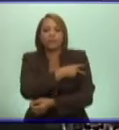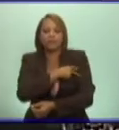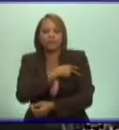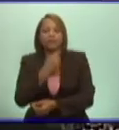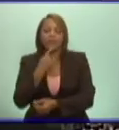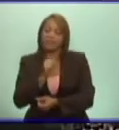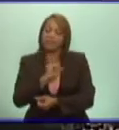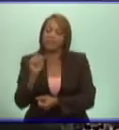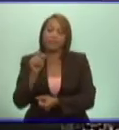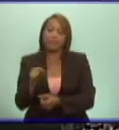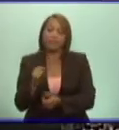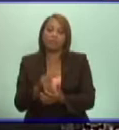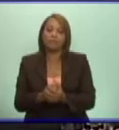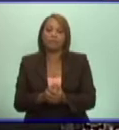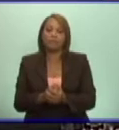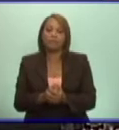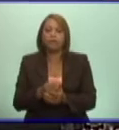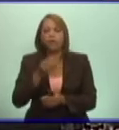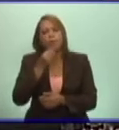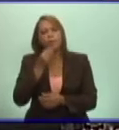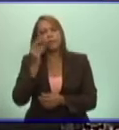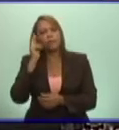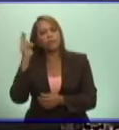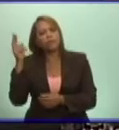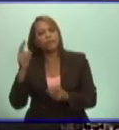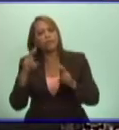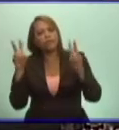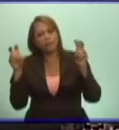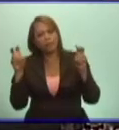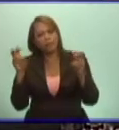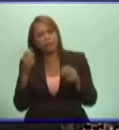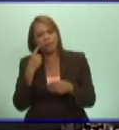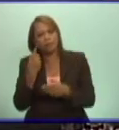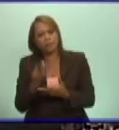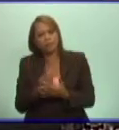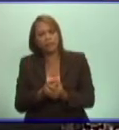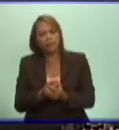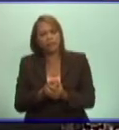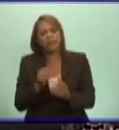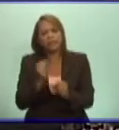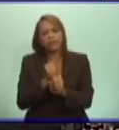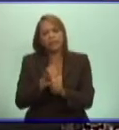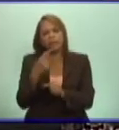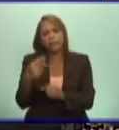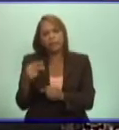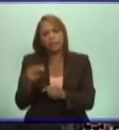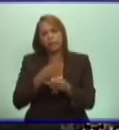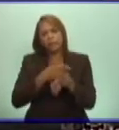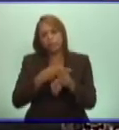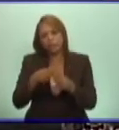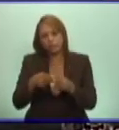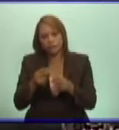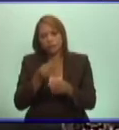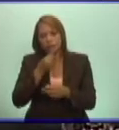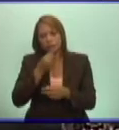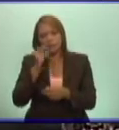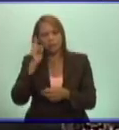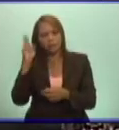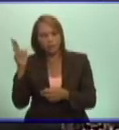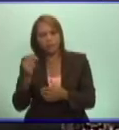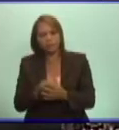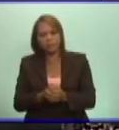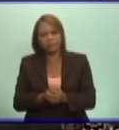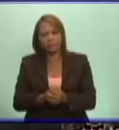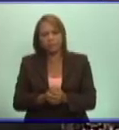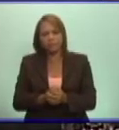vencida. Profe, ¿podemos recordar los temas que aparecen en el trabajo práctico de historia? Los tres temas que aparecen